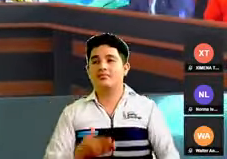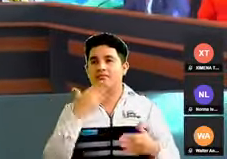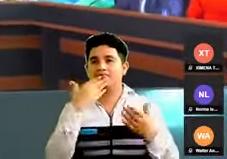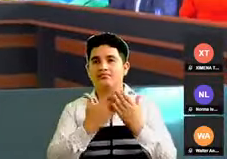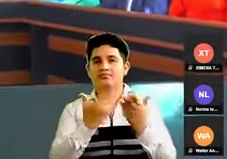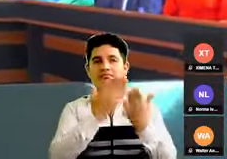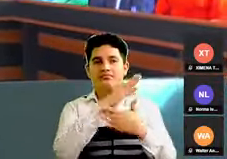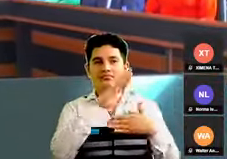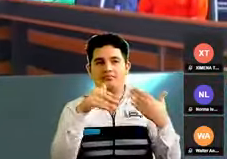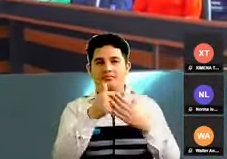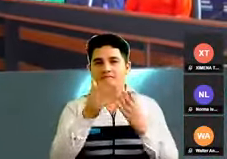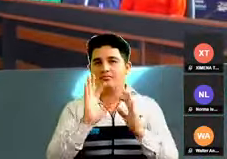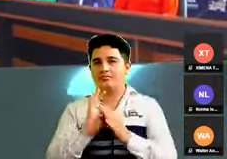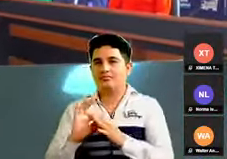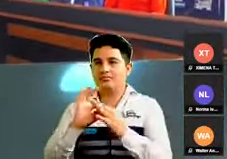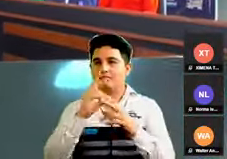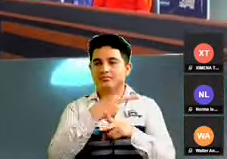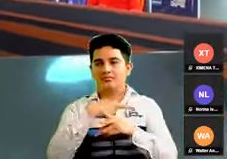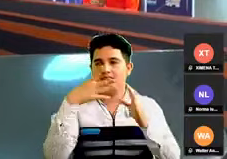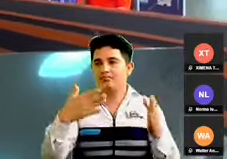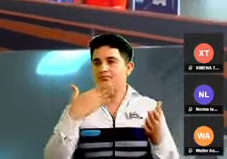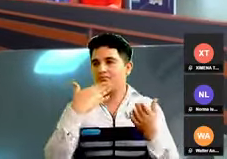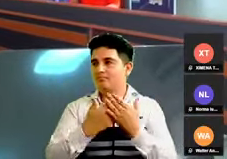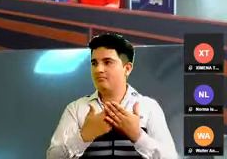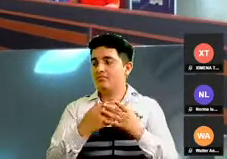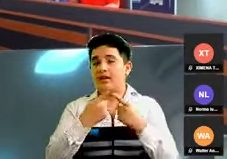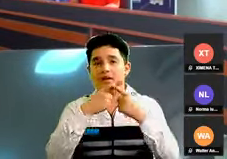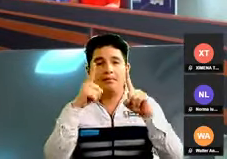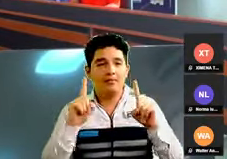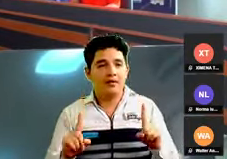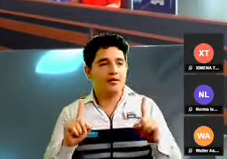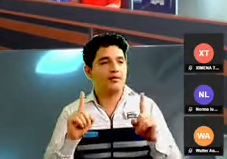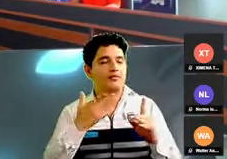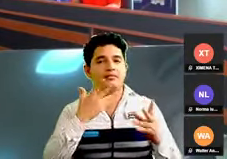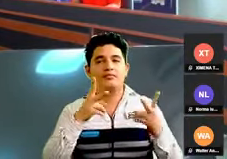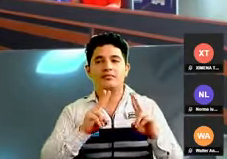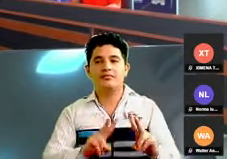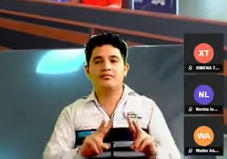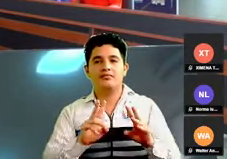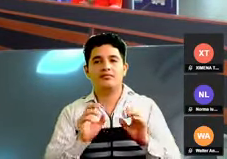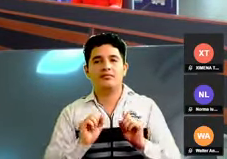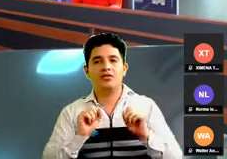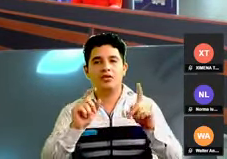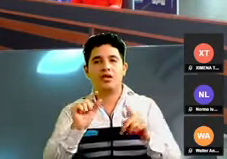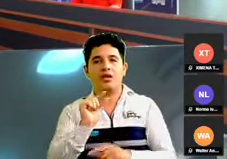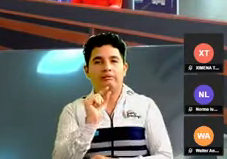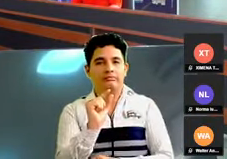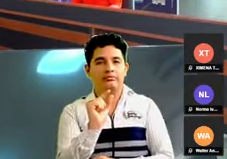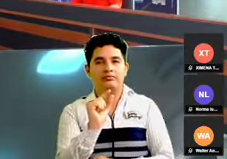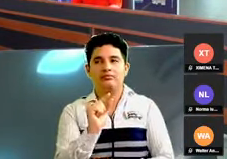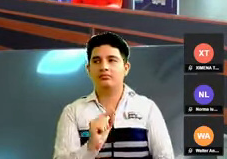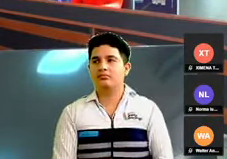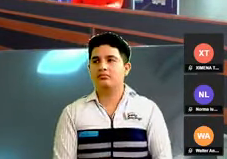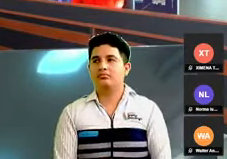agradeciendo la presencia de todos y cada uno de ellos, pero también quiero aprovechar estos momentos.